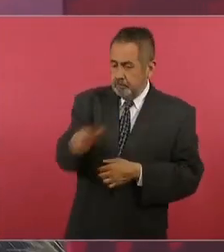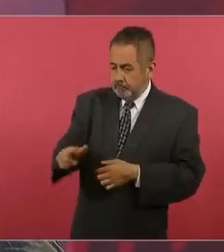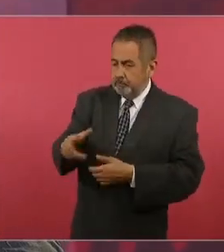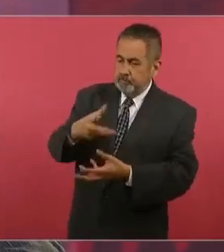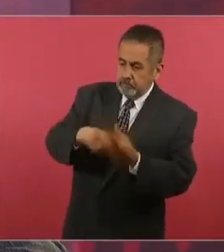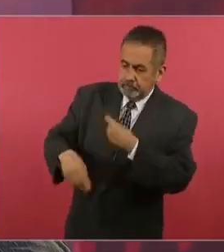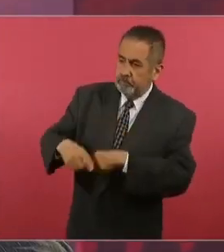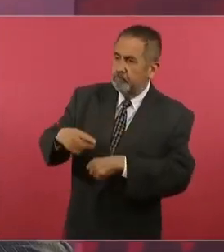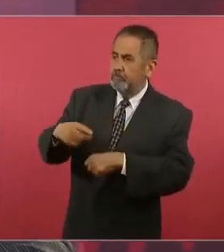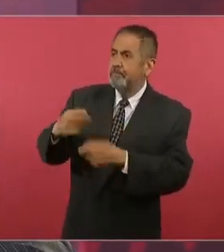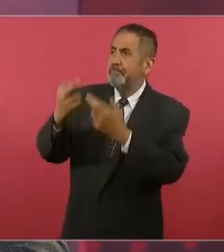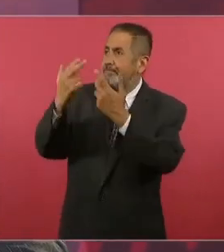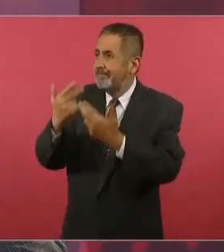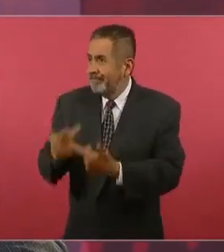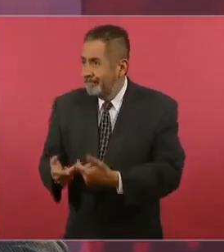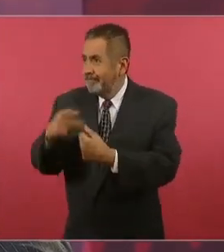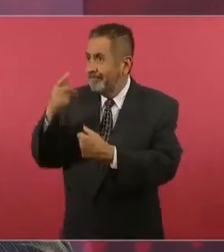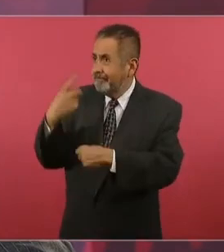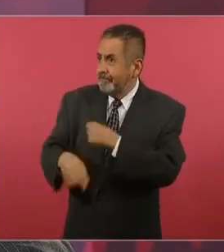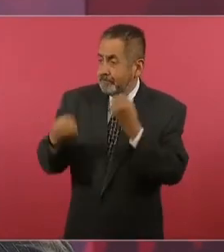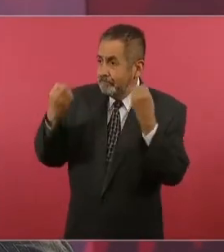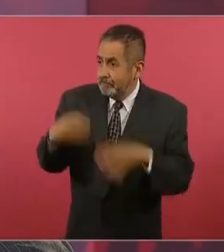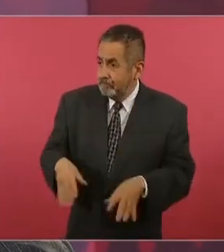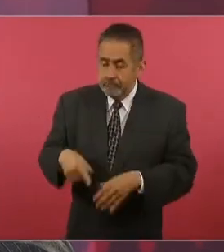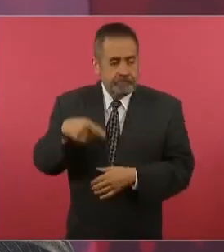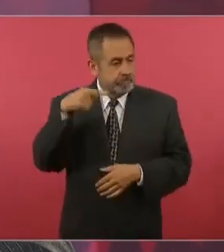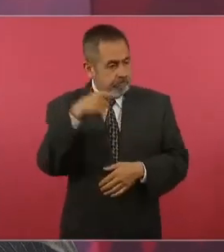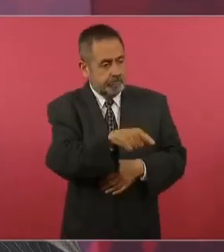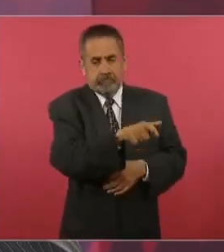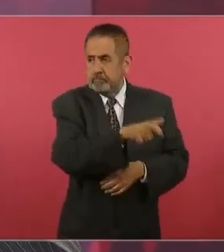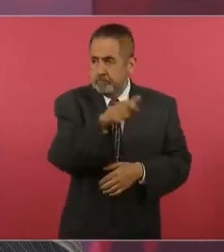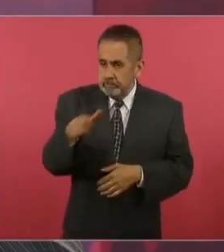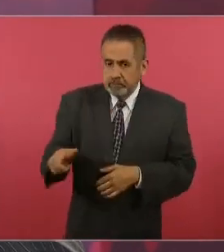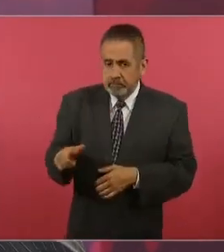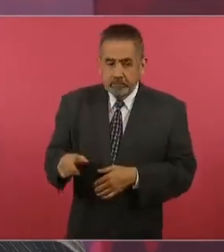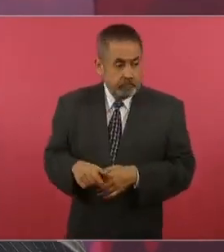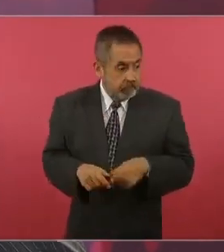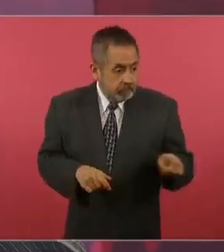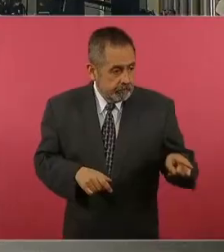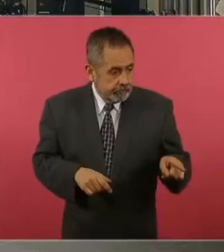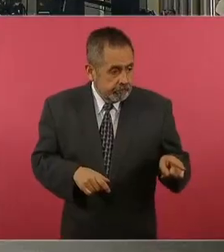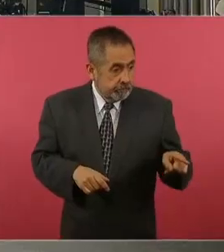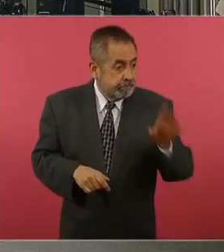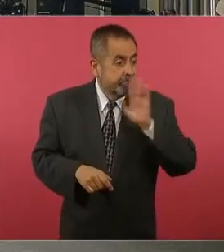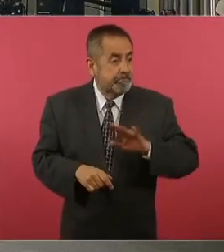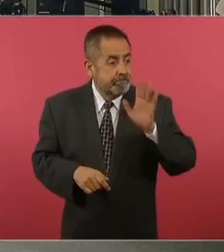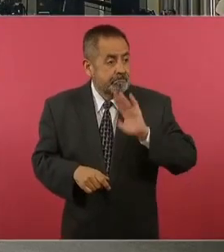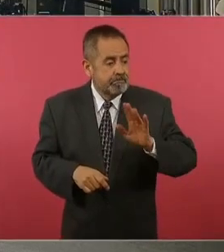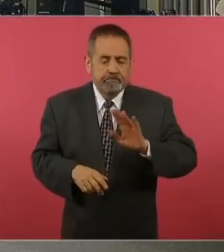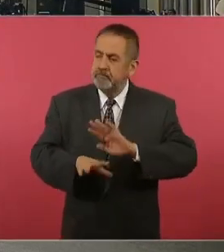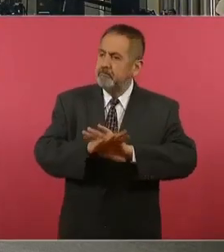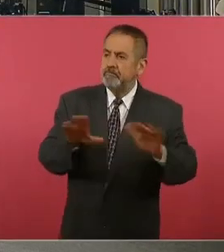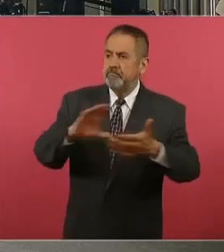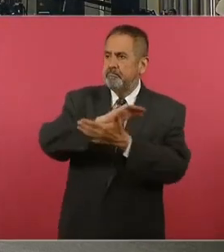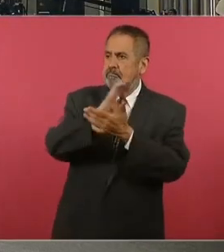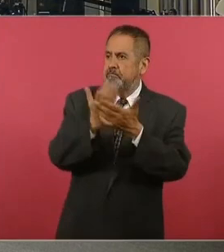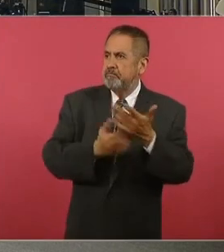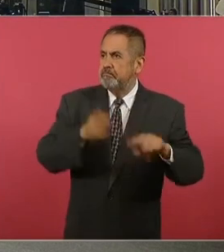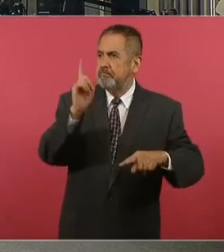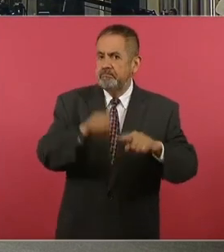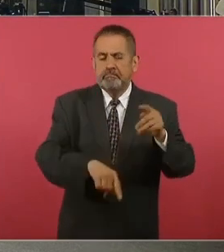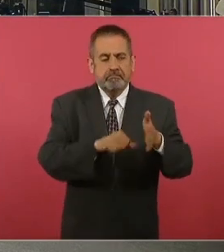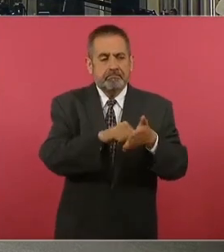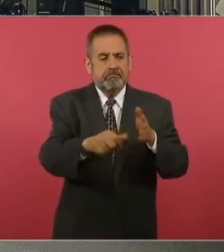daños, y también con la posibilidad de suspenderle los contratos. Hay algo que quiero que